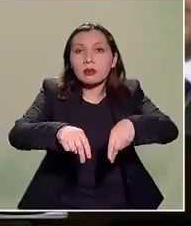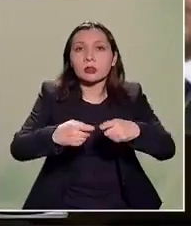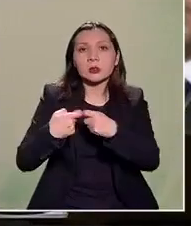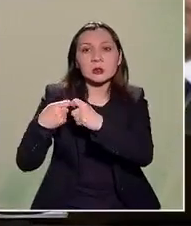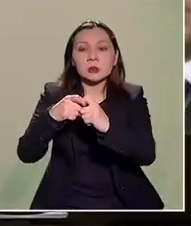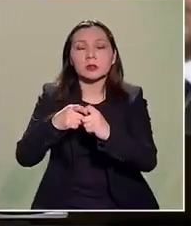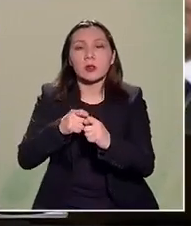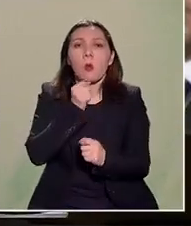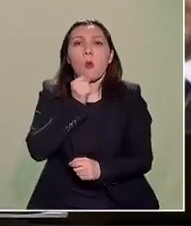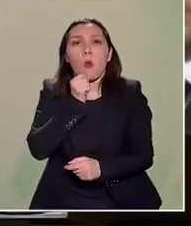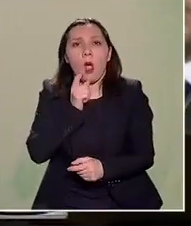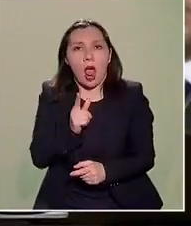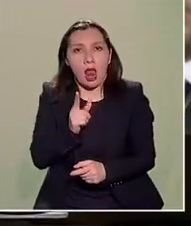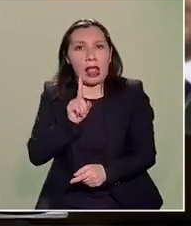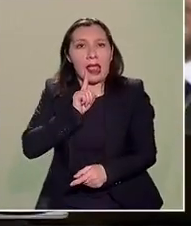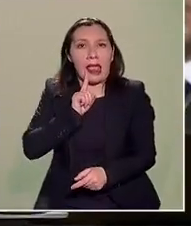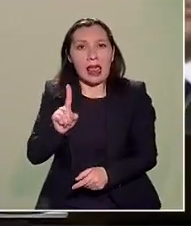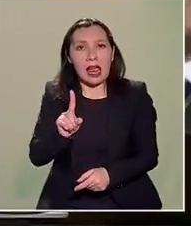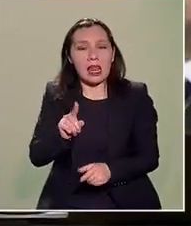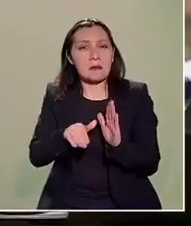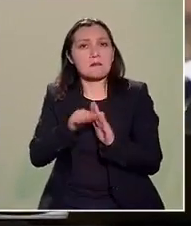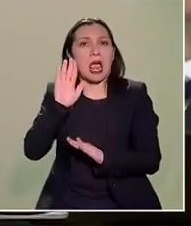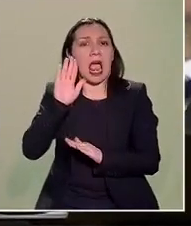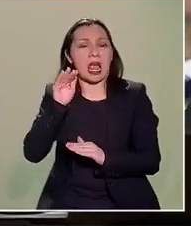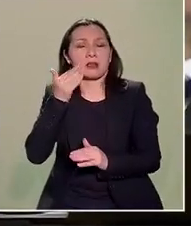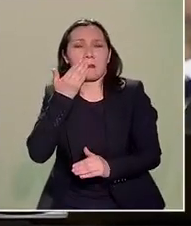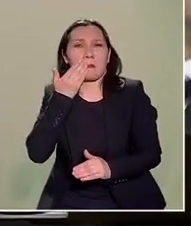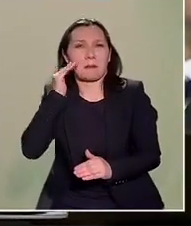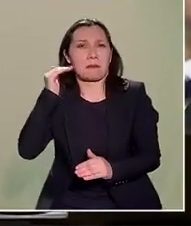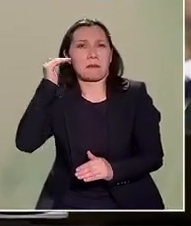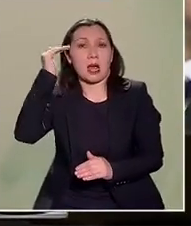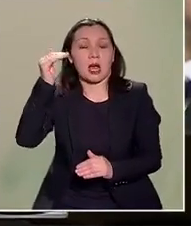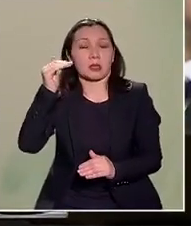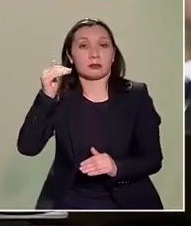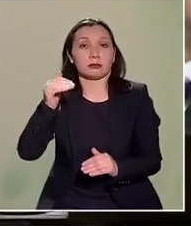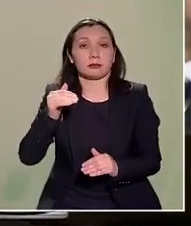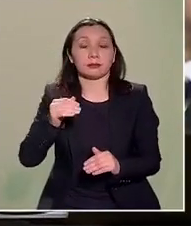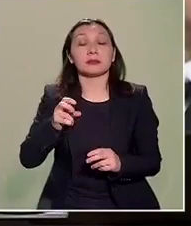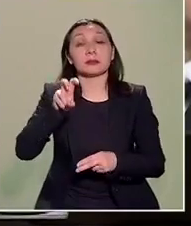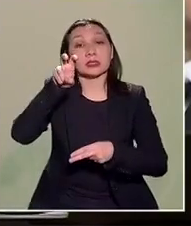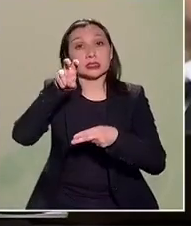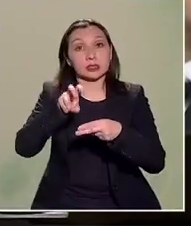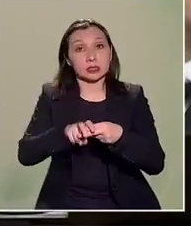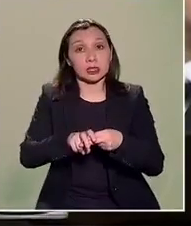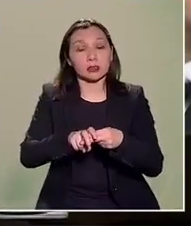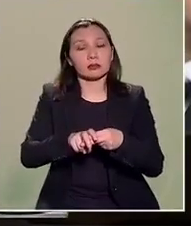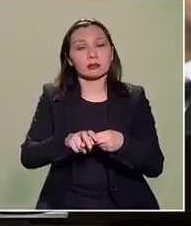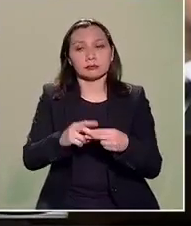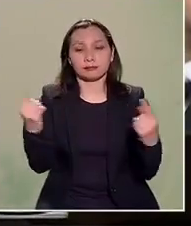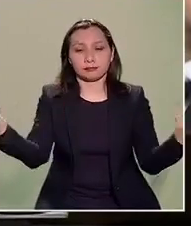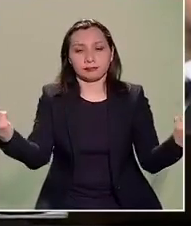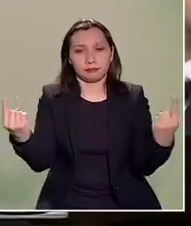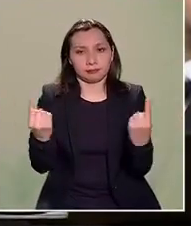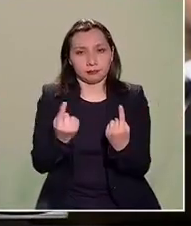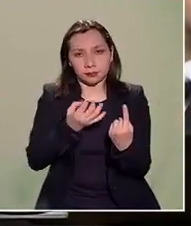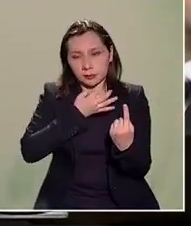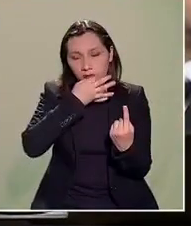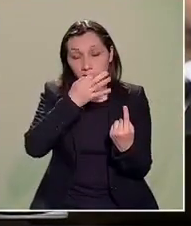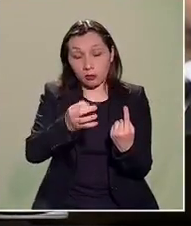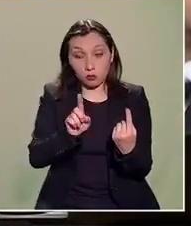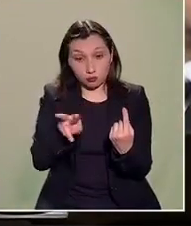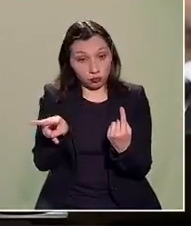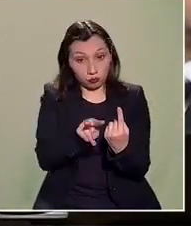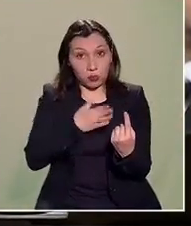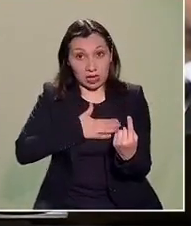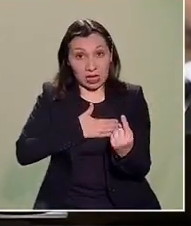entre sí quien había de ser el mayor entonces él se sentó y llamó a los dos y le dijo si